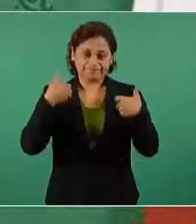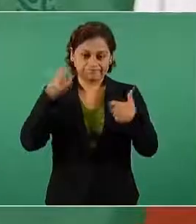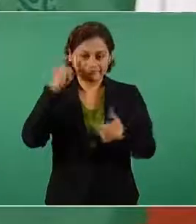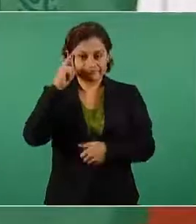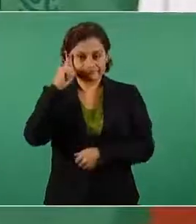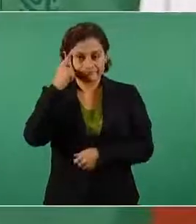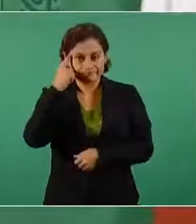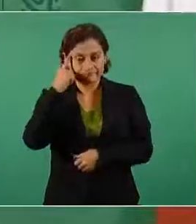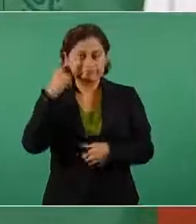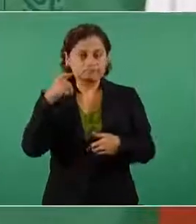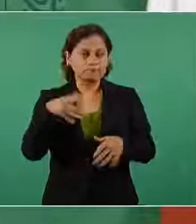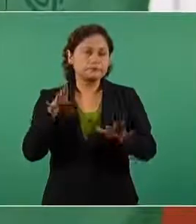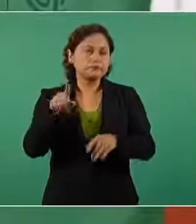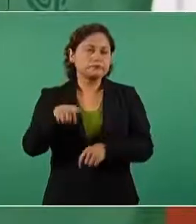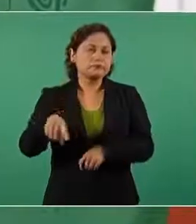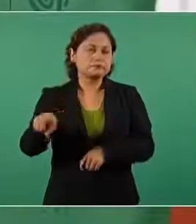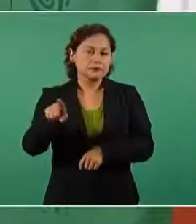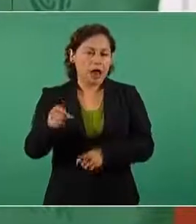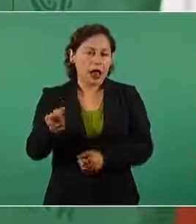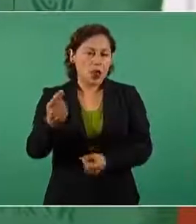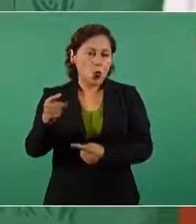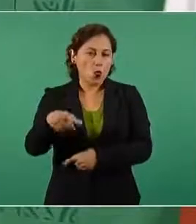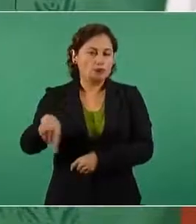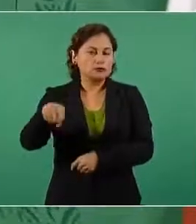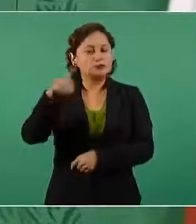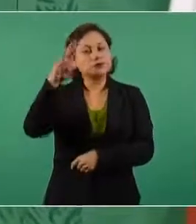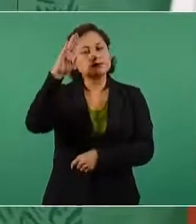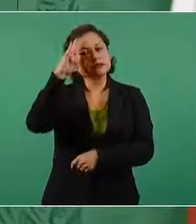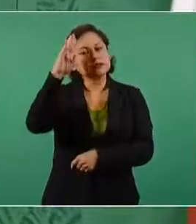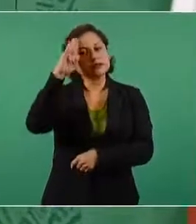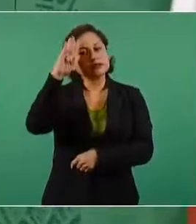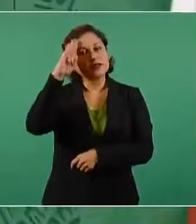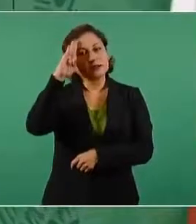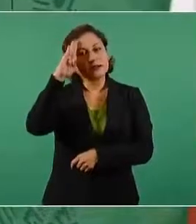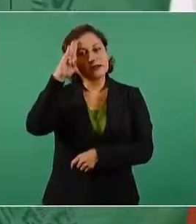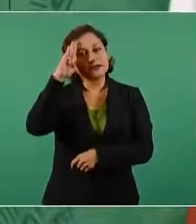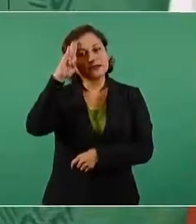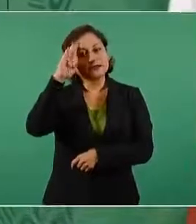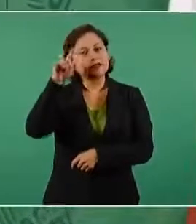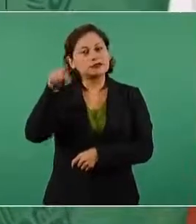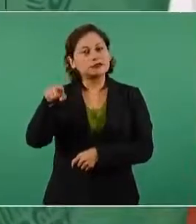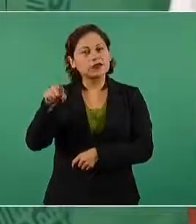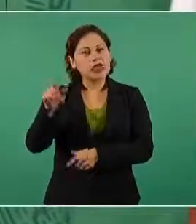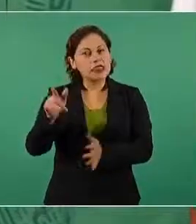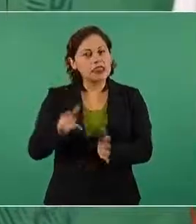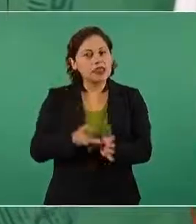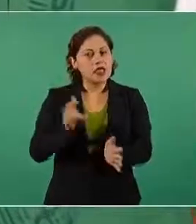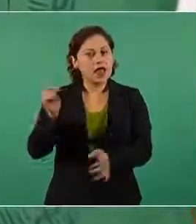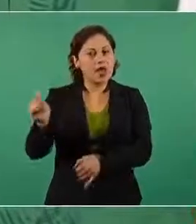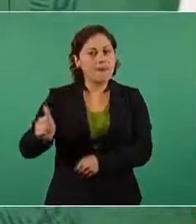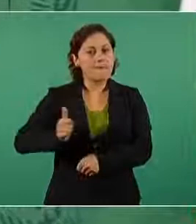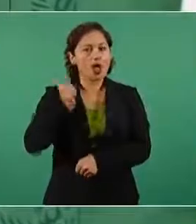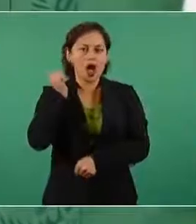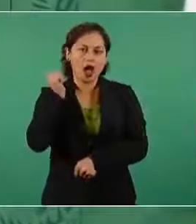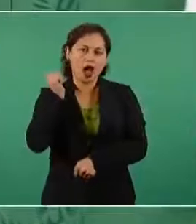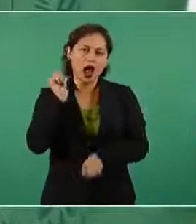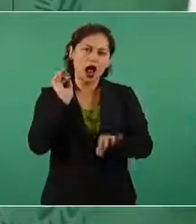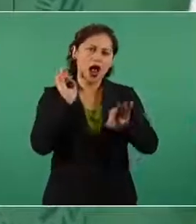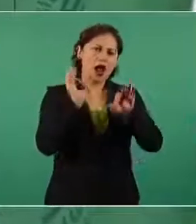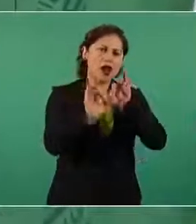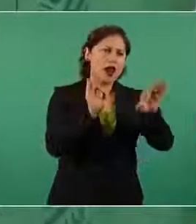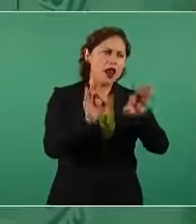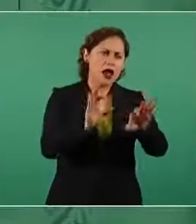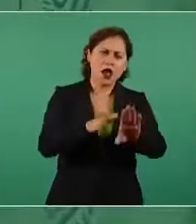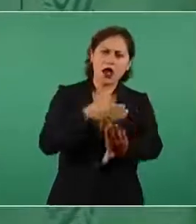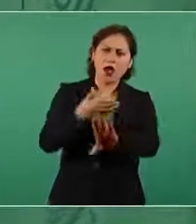pensaban que si se desataba una campaña en contra, ¿no?, del gobierno, de